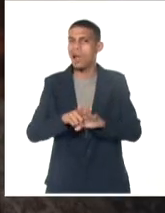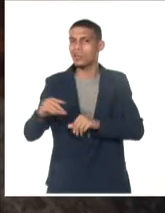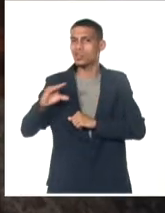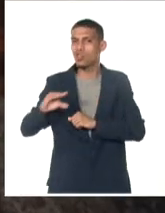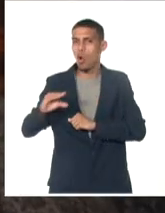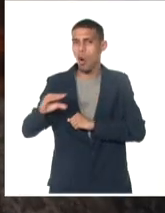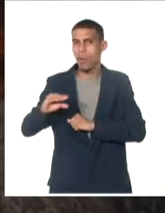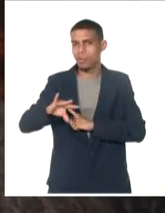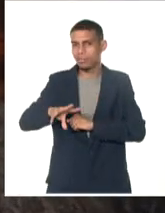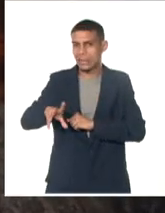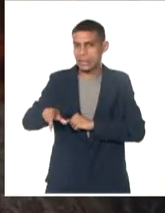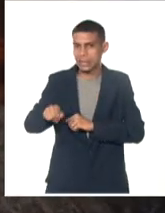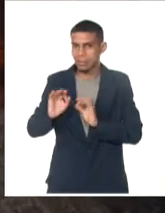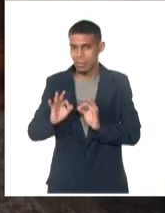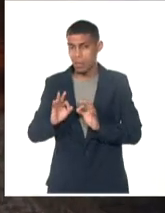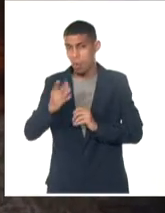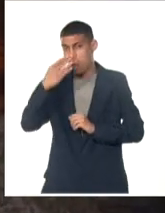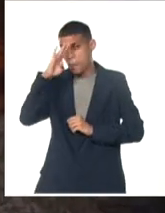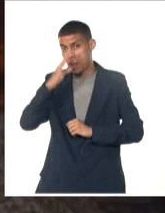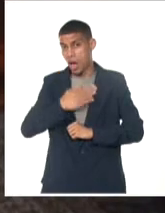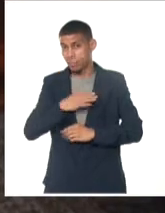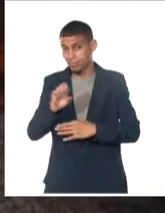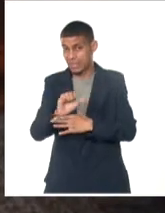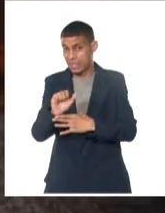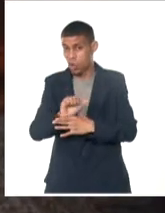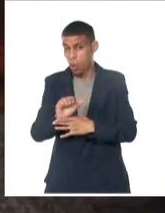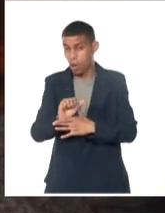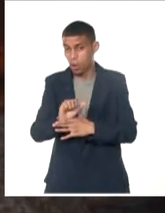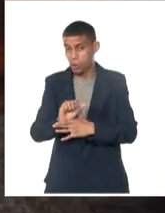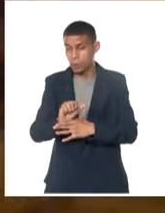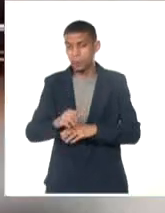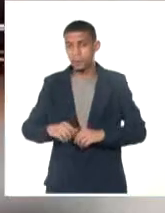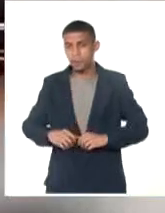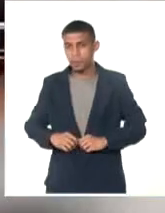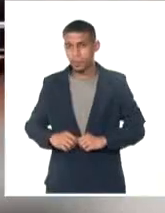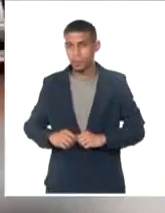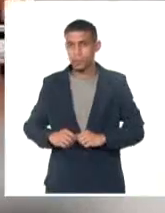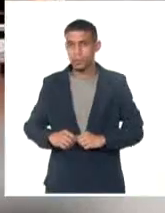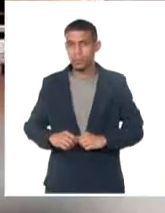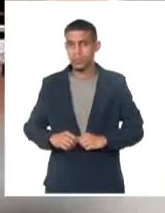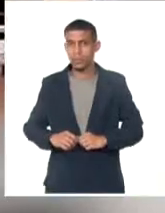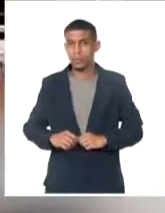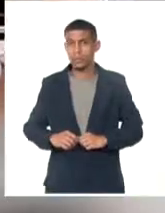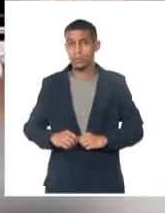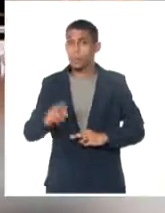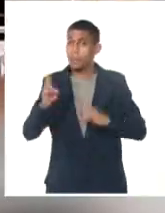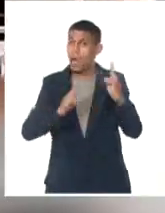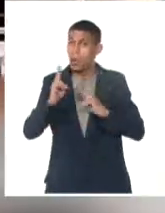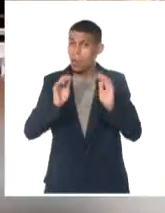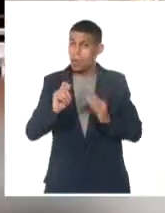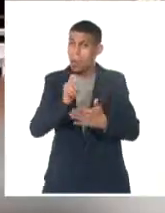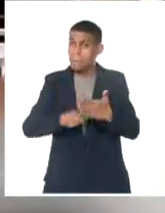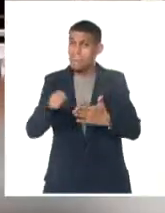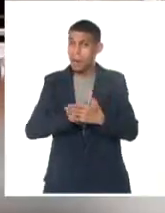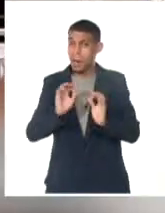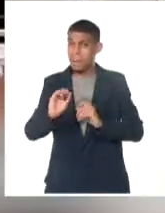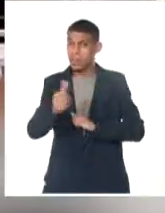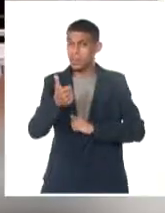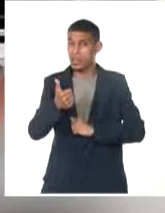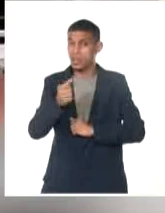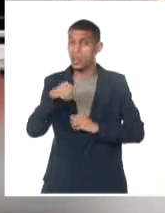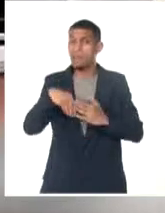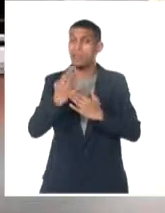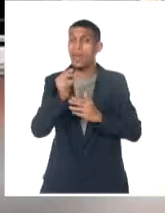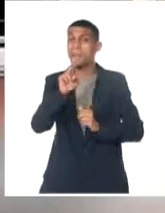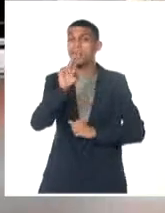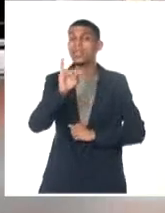públicos. Esta fase testimonial debe extenderse por los próximos 10 días. De acuerdo con el calendario, Lasso está citado para el día 26 de